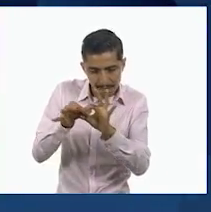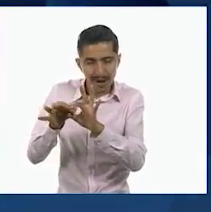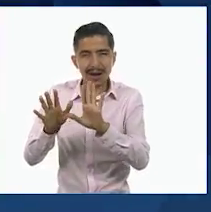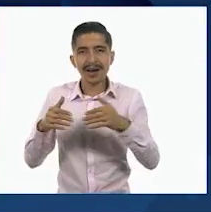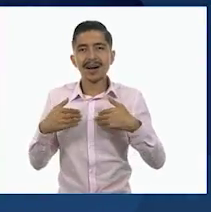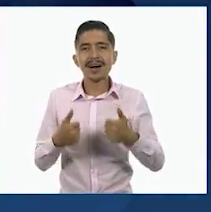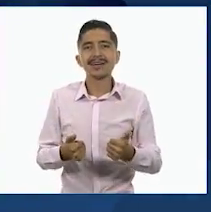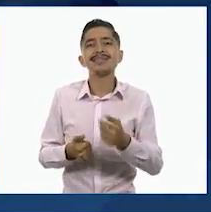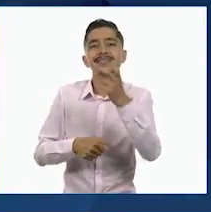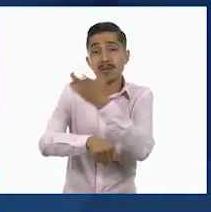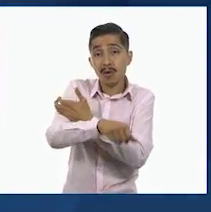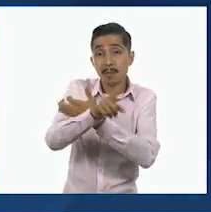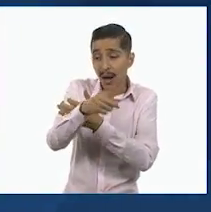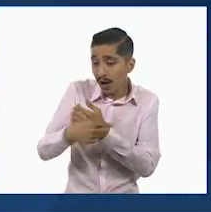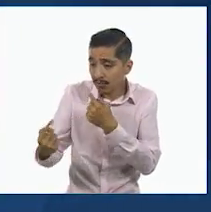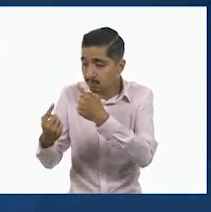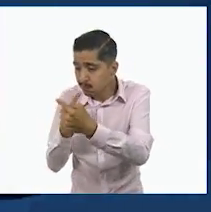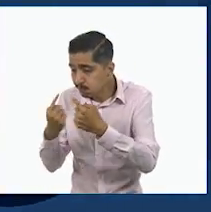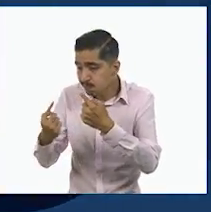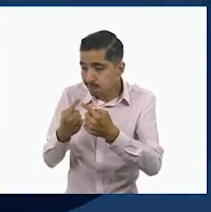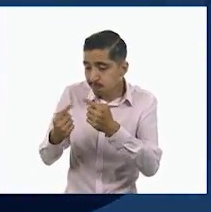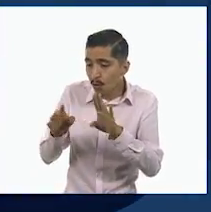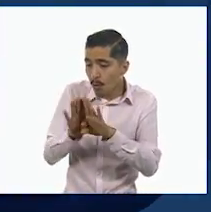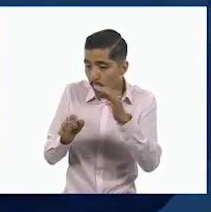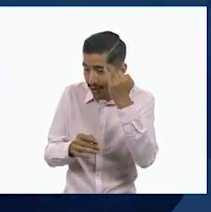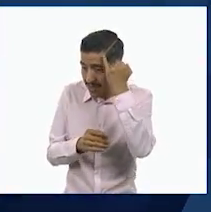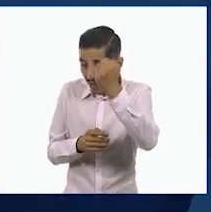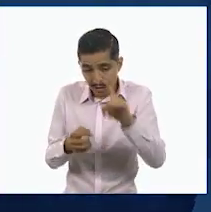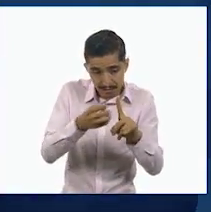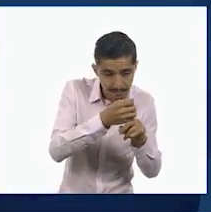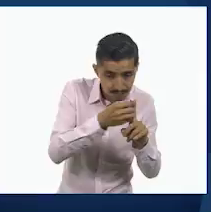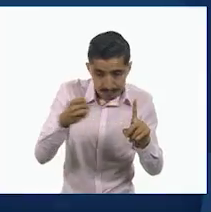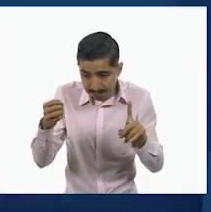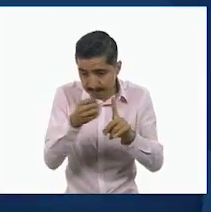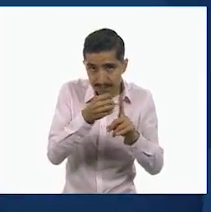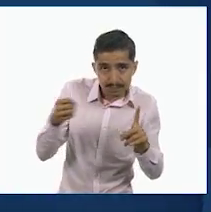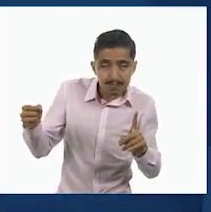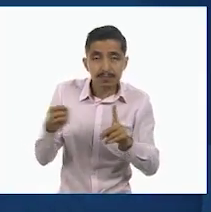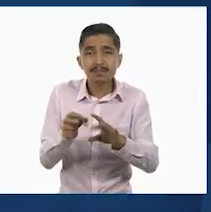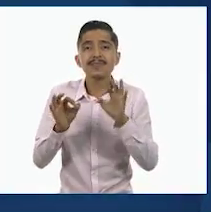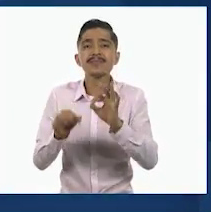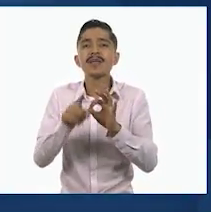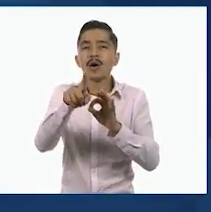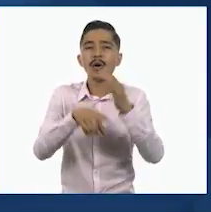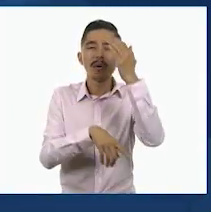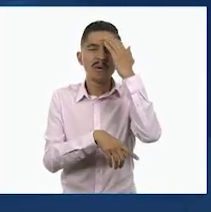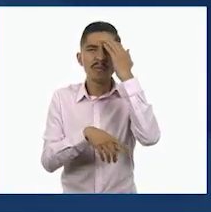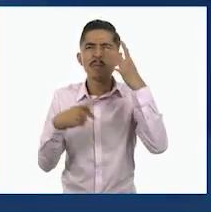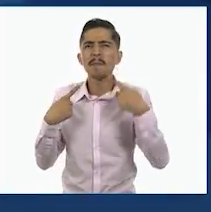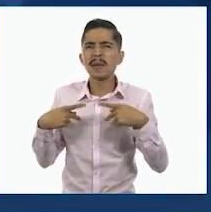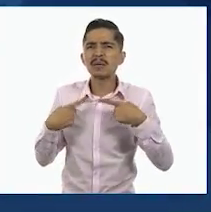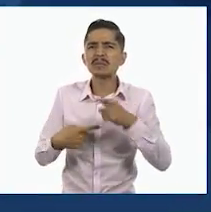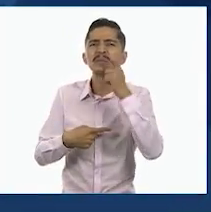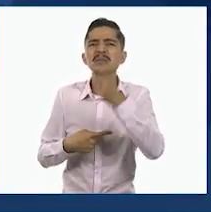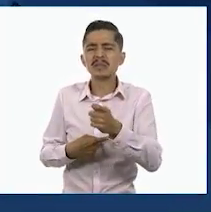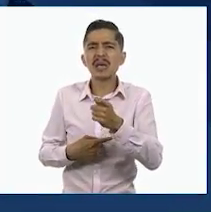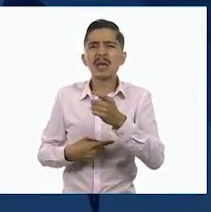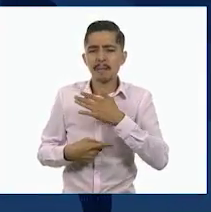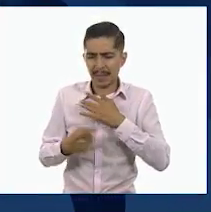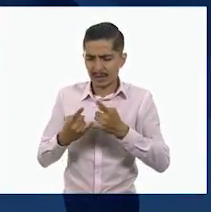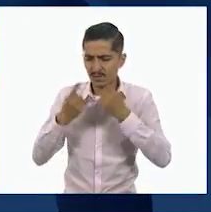ideas principales de cada párrafo. Esas ideas permiten conocer a la persona que se presenta en la